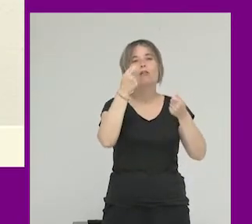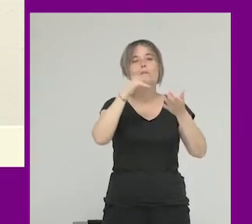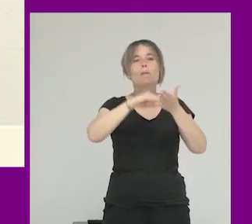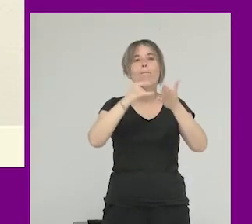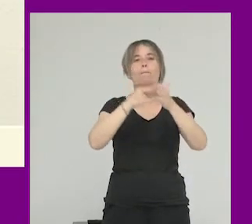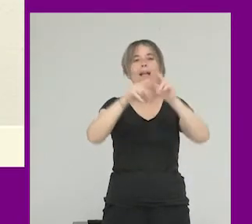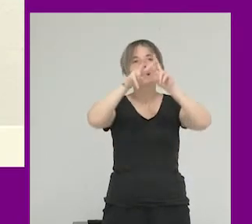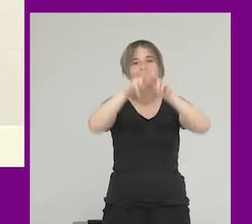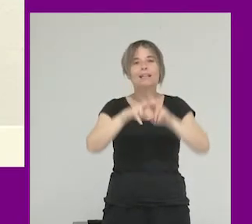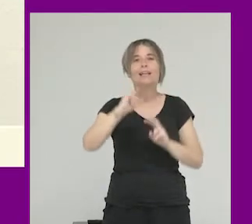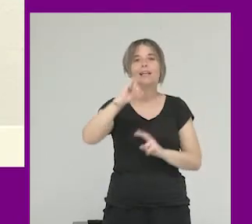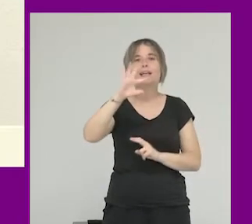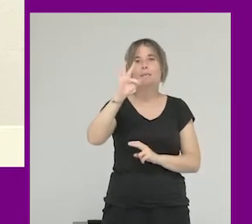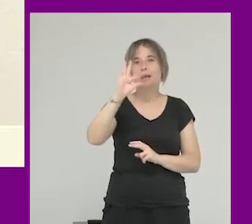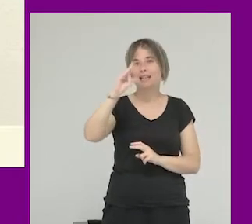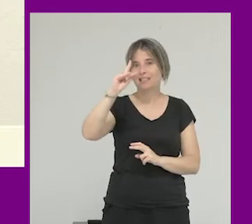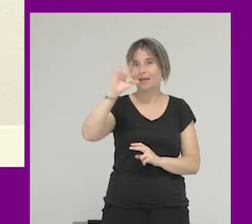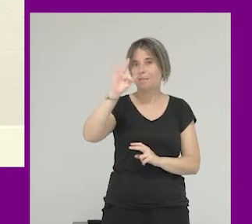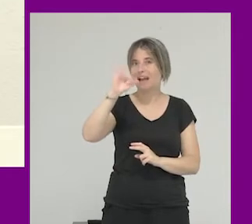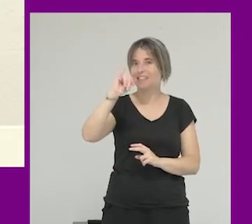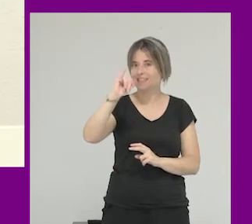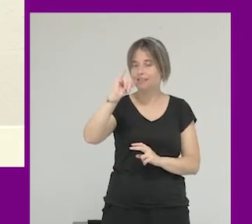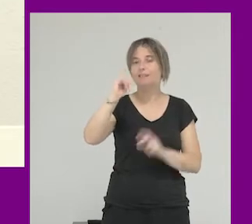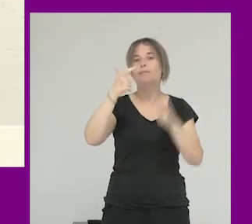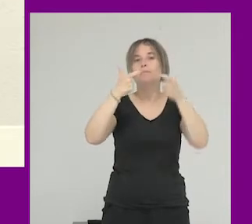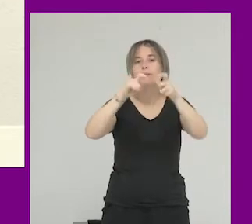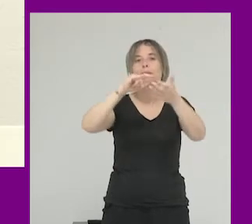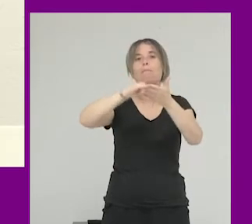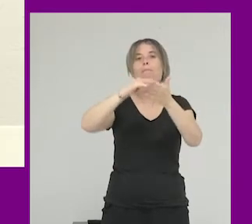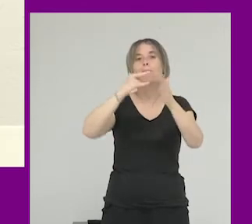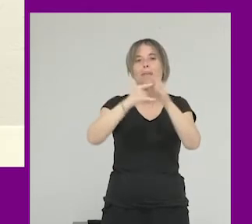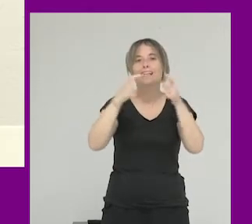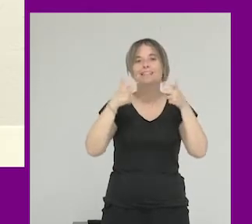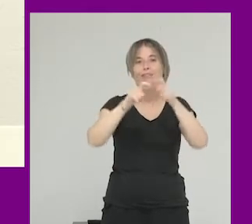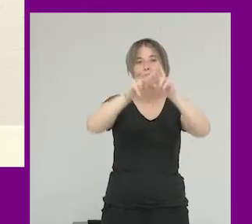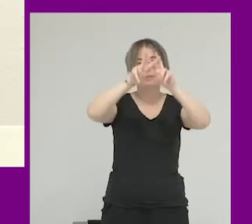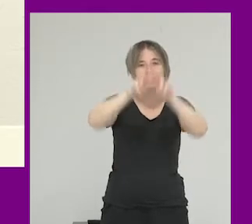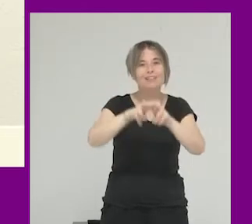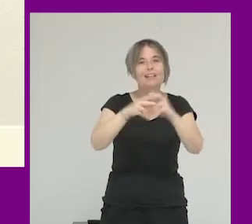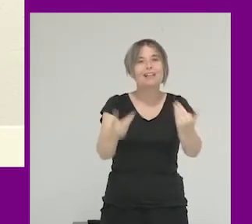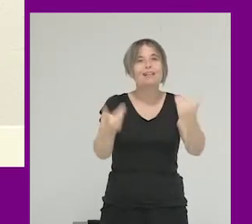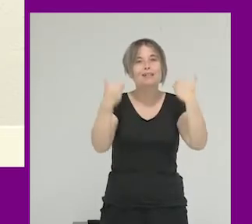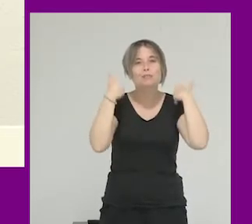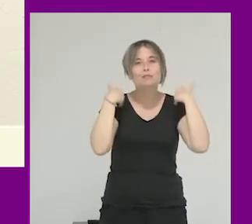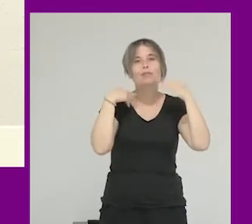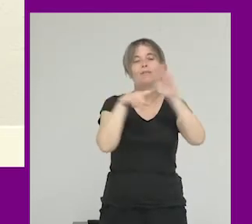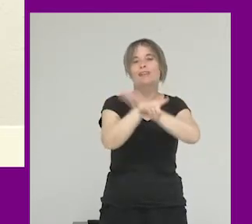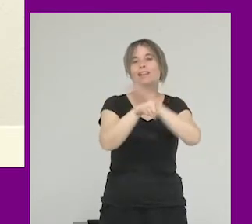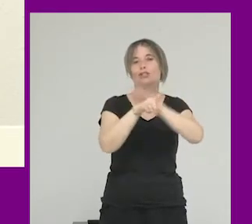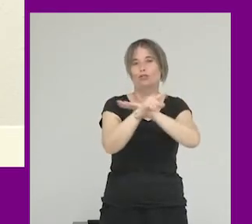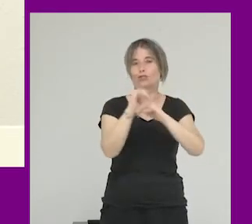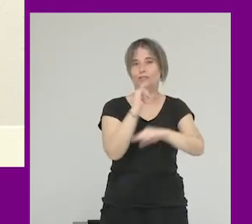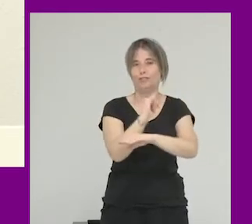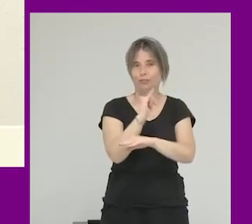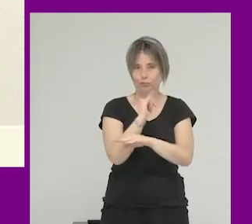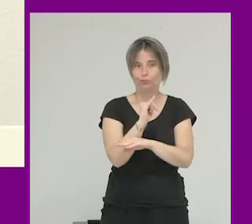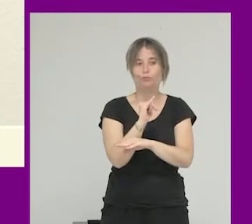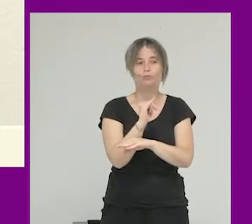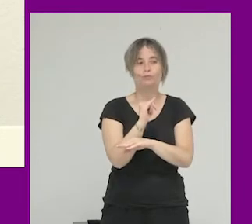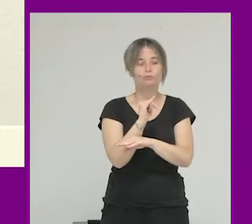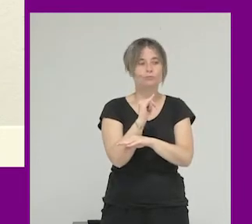investigación de I+D+I, un plan sectorial de investigación que gestionaba el propio Instituto